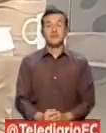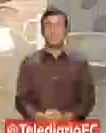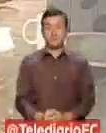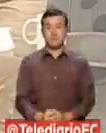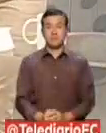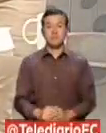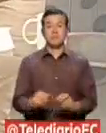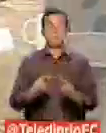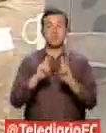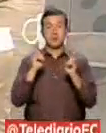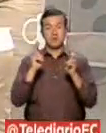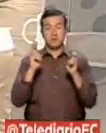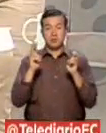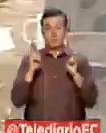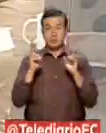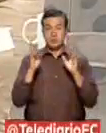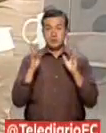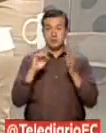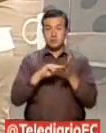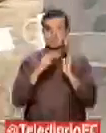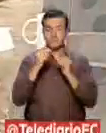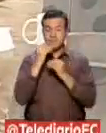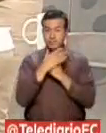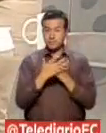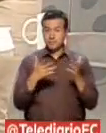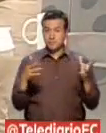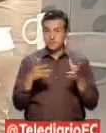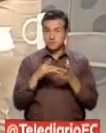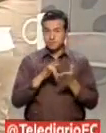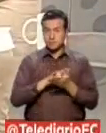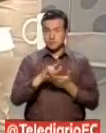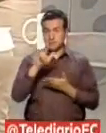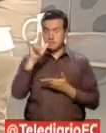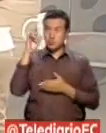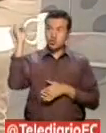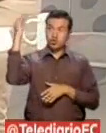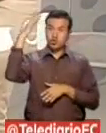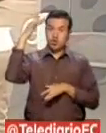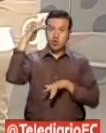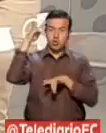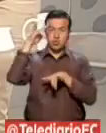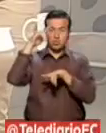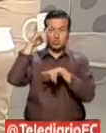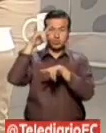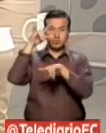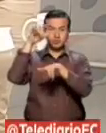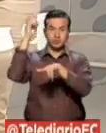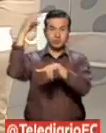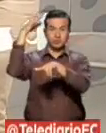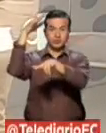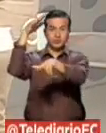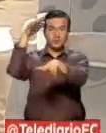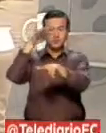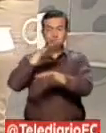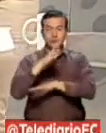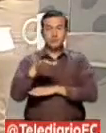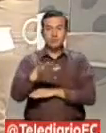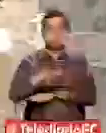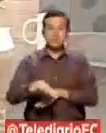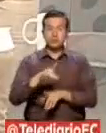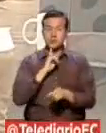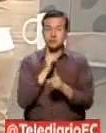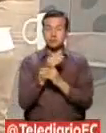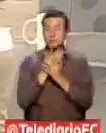Nuestro segmento Red Tecnológica les presentamos a una aeronave solar que puede probar los algoritmos de control aerodinámicos.